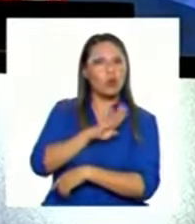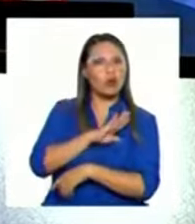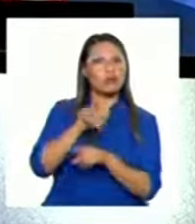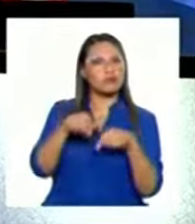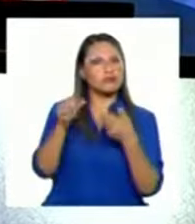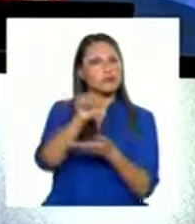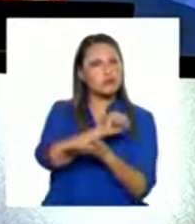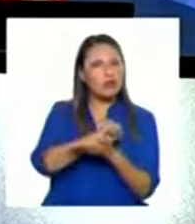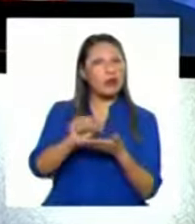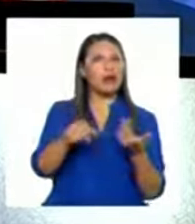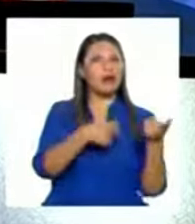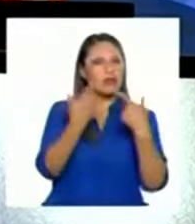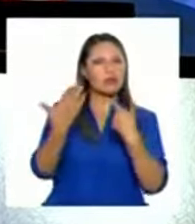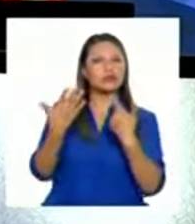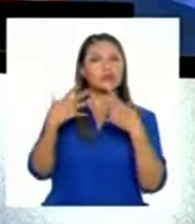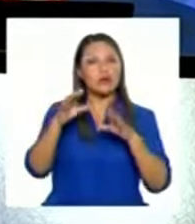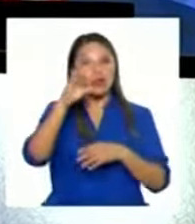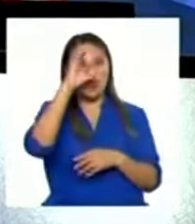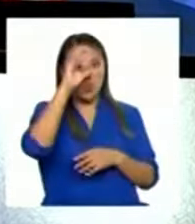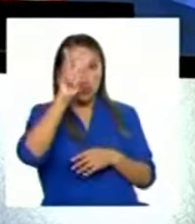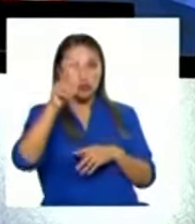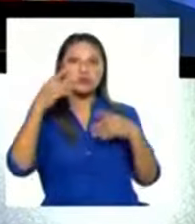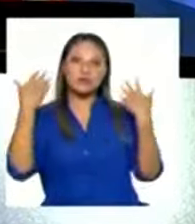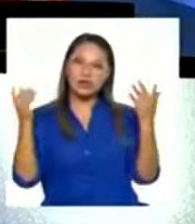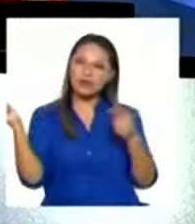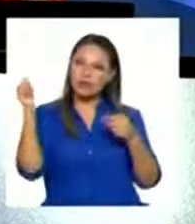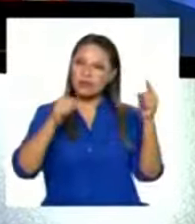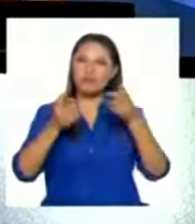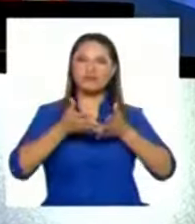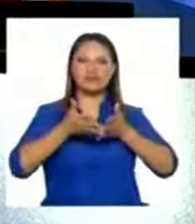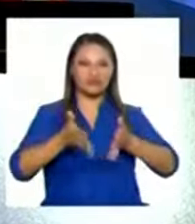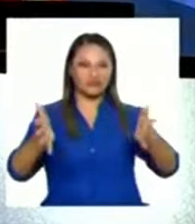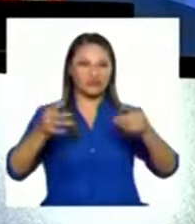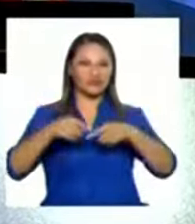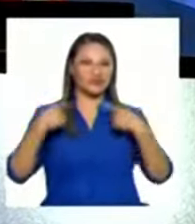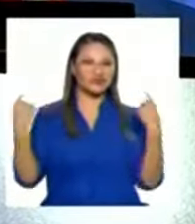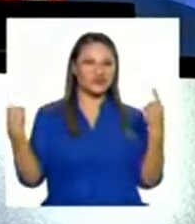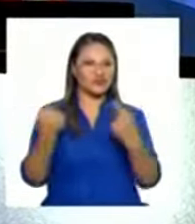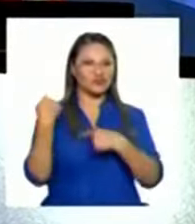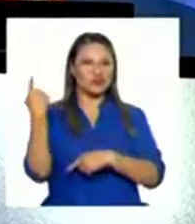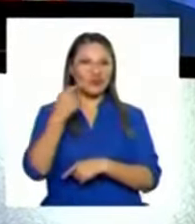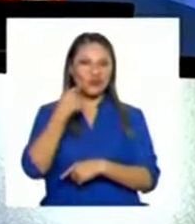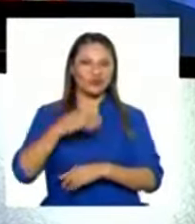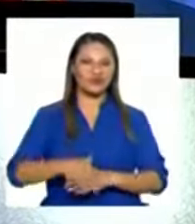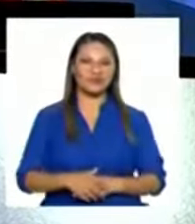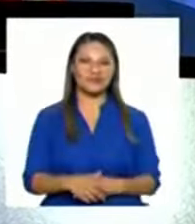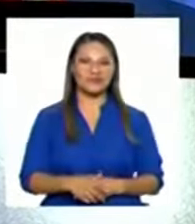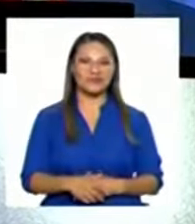vamos descentralizando la información, Cusco ya percibe un gran flujo de visitantes en sus terminales terrestres.